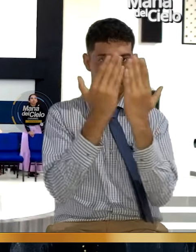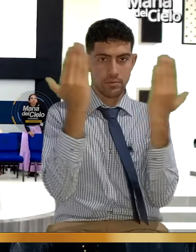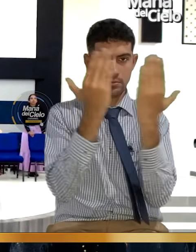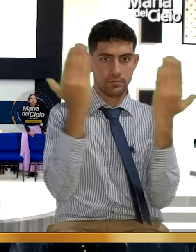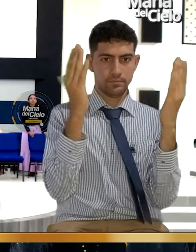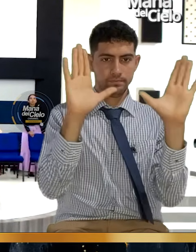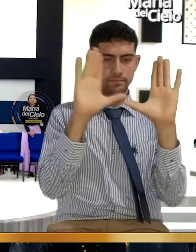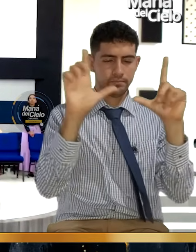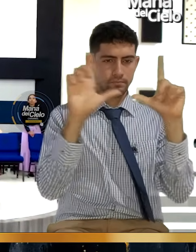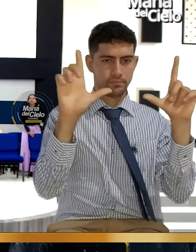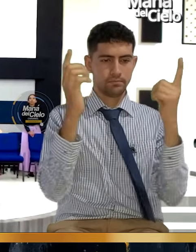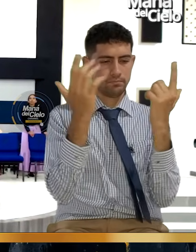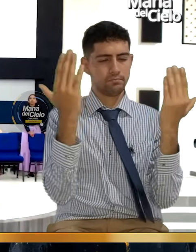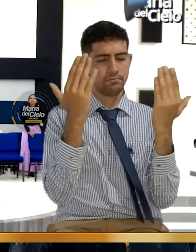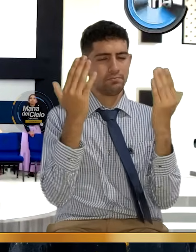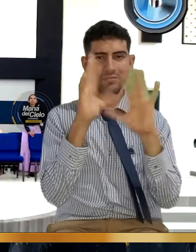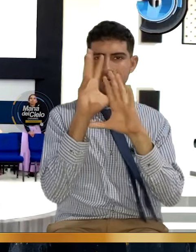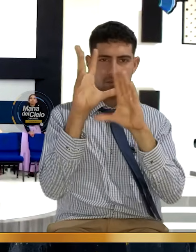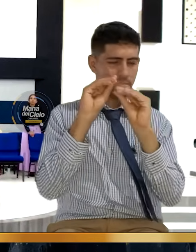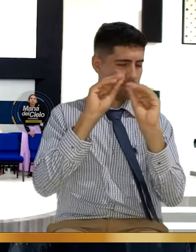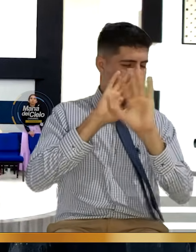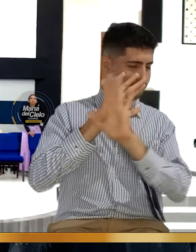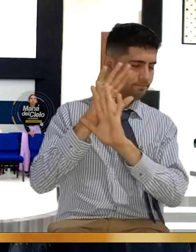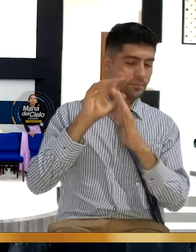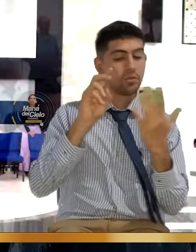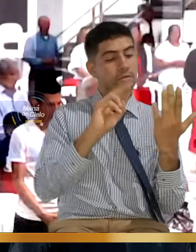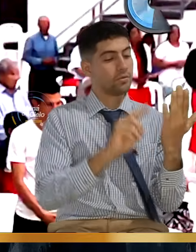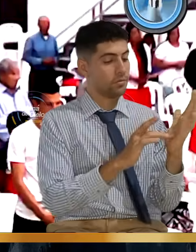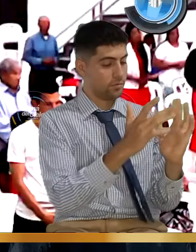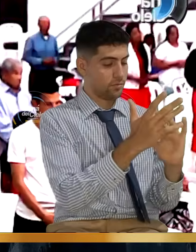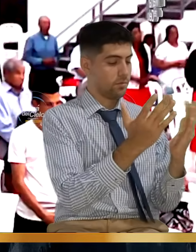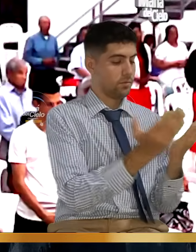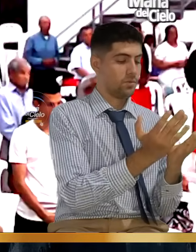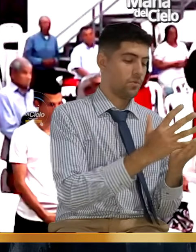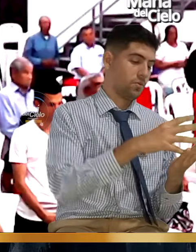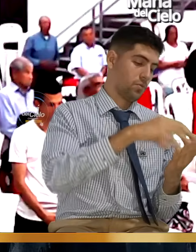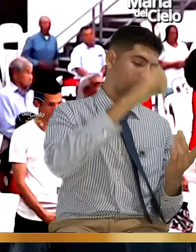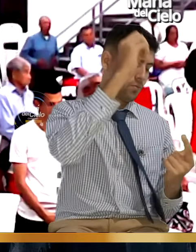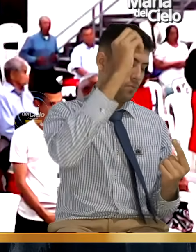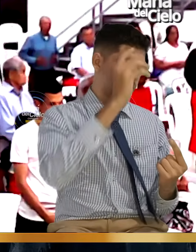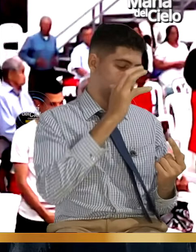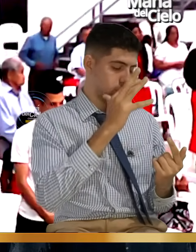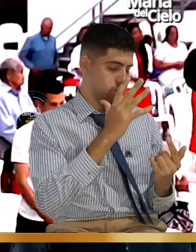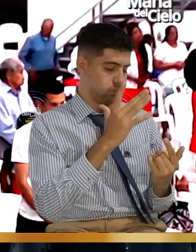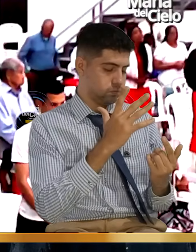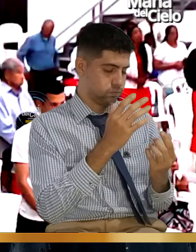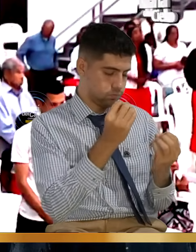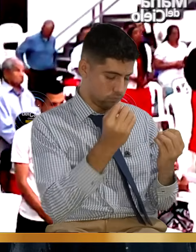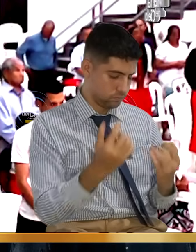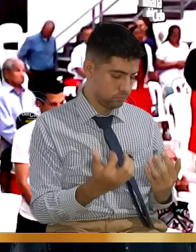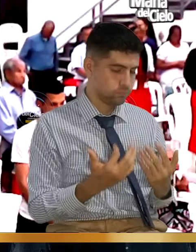Dios. Ábrala, Dios le hablará por medio de ella. Escudriñela.